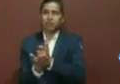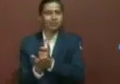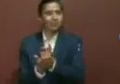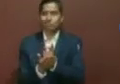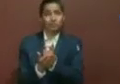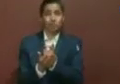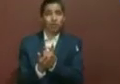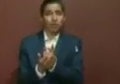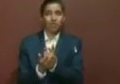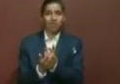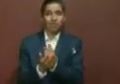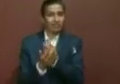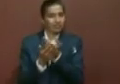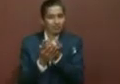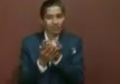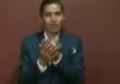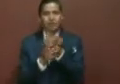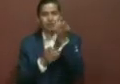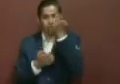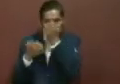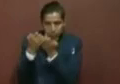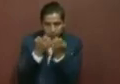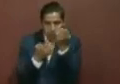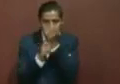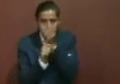proceso muy complejo de